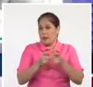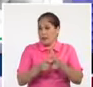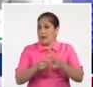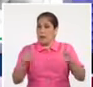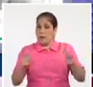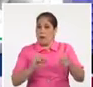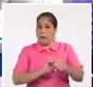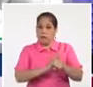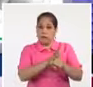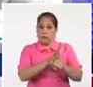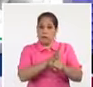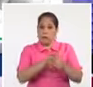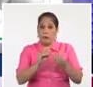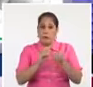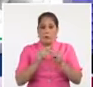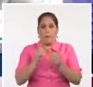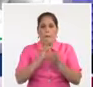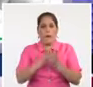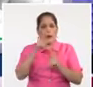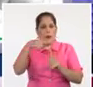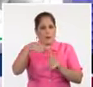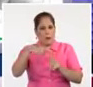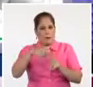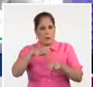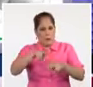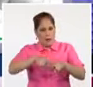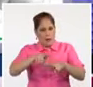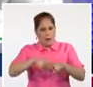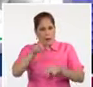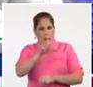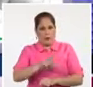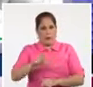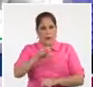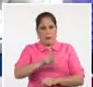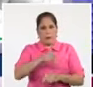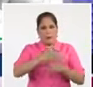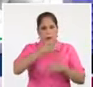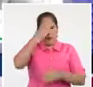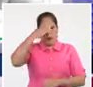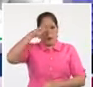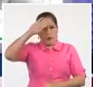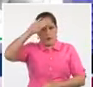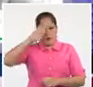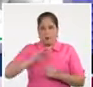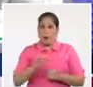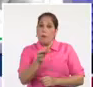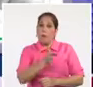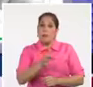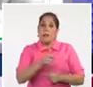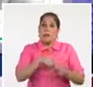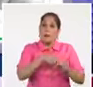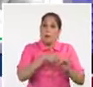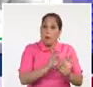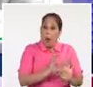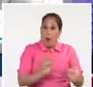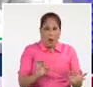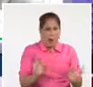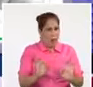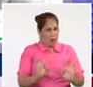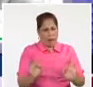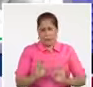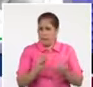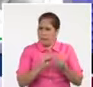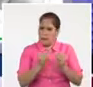de contagio, Matanzas, La Habana, Camagüey y Santiago de Cuba, el municipio especial Isla de la Juventud sin